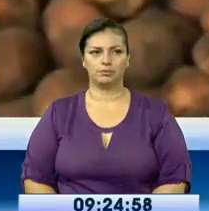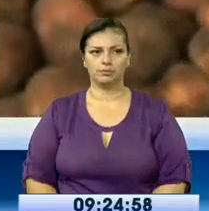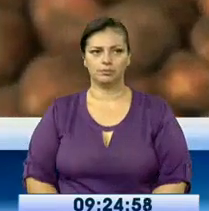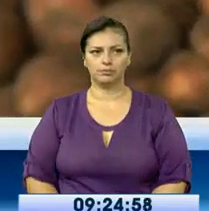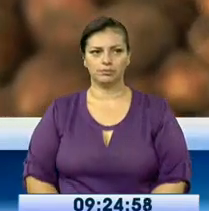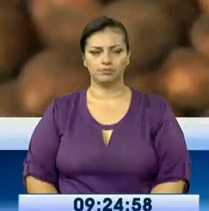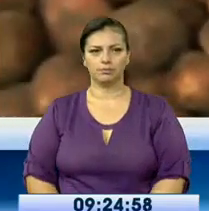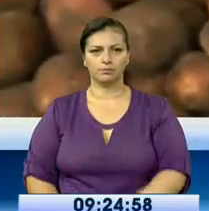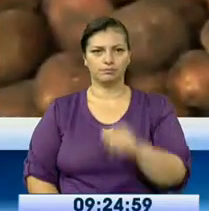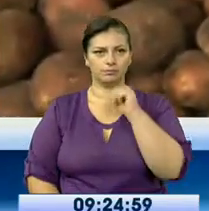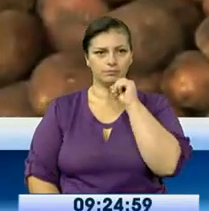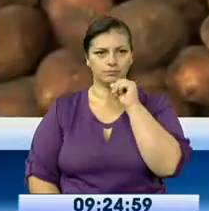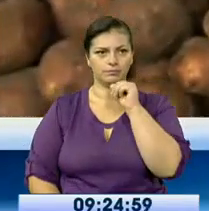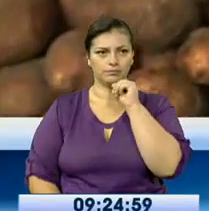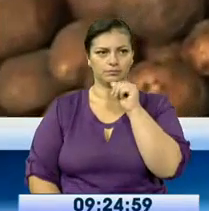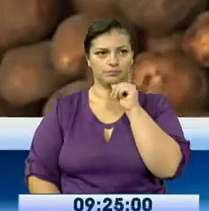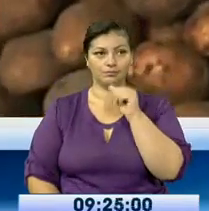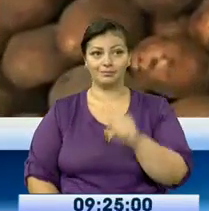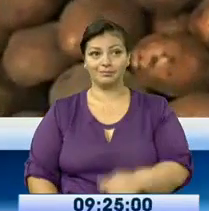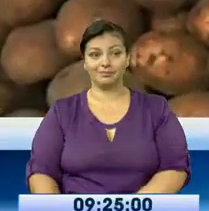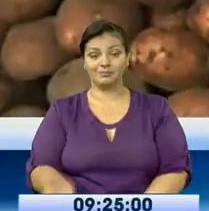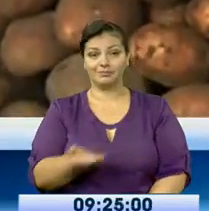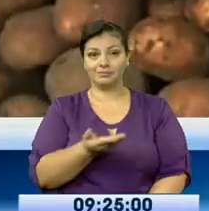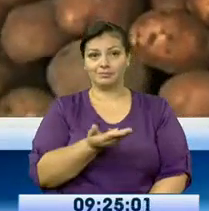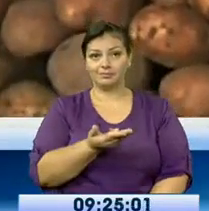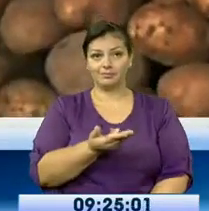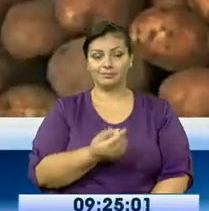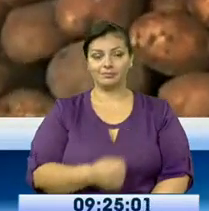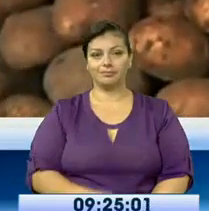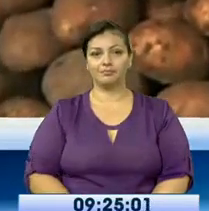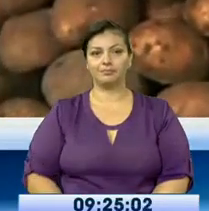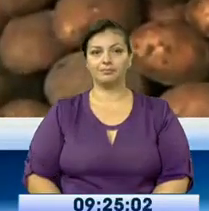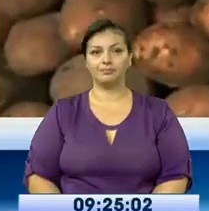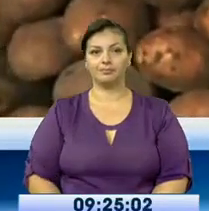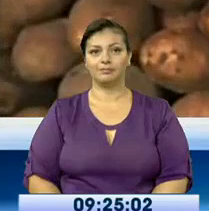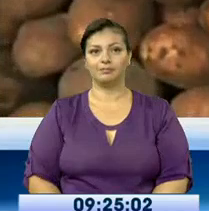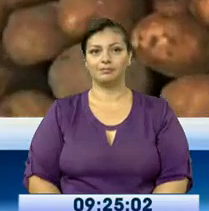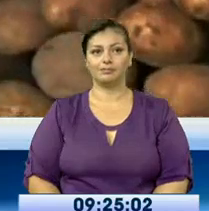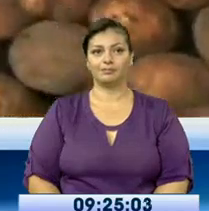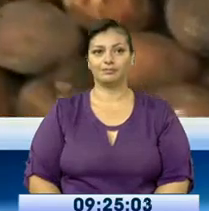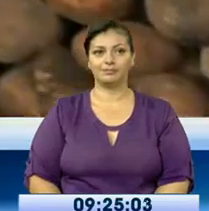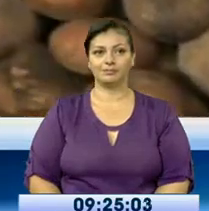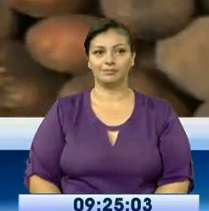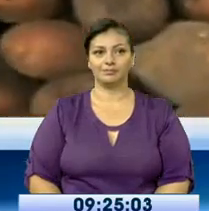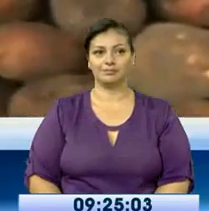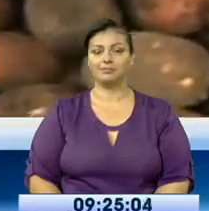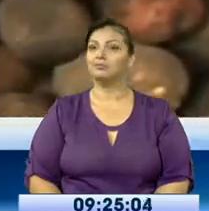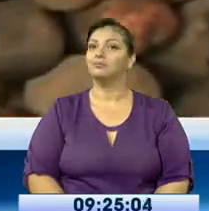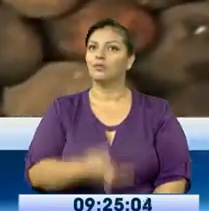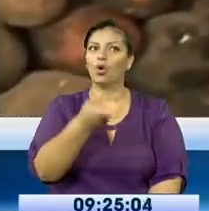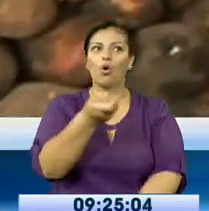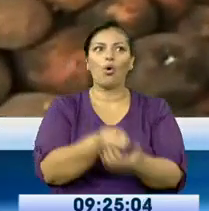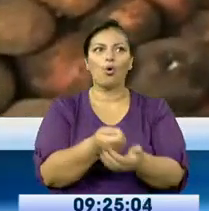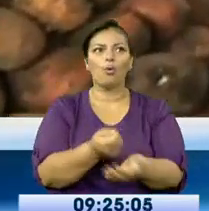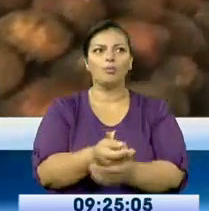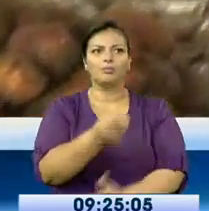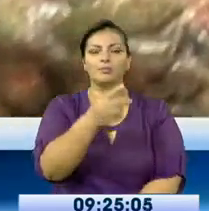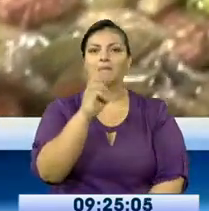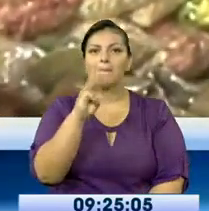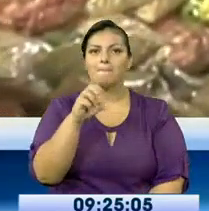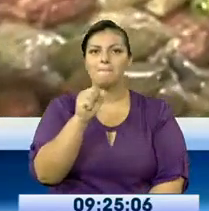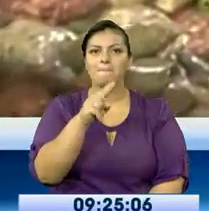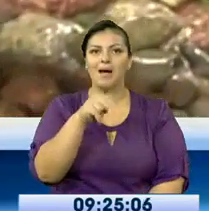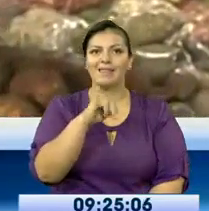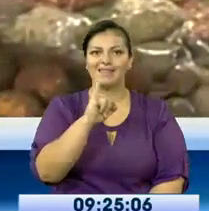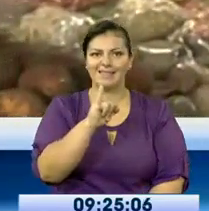grandos como lo digo pero bueno Ah ya tienen especias también El maní Está bueno Ah me acaban de dar un tip compre El maní 100 granos lo muela y es